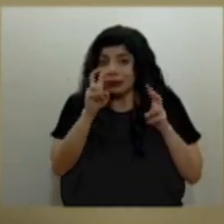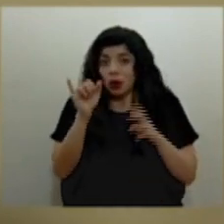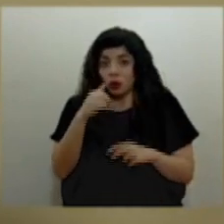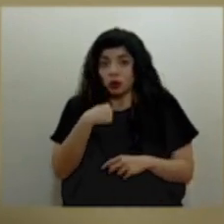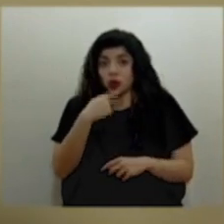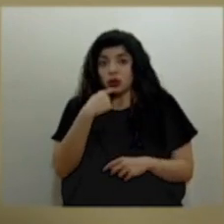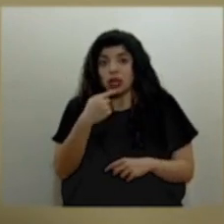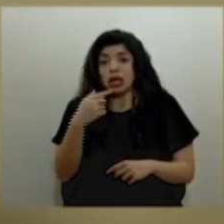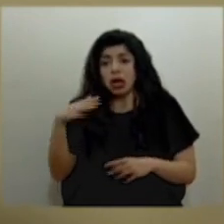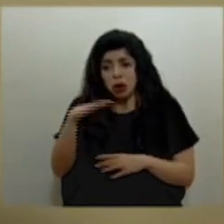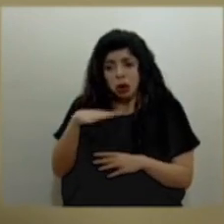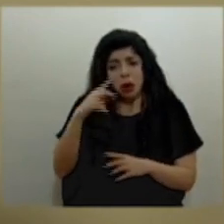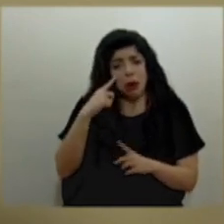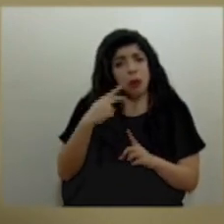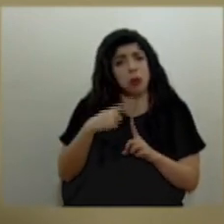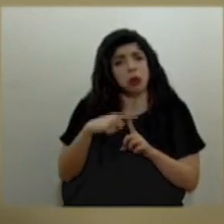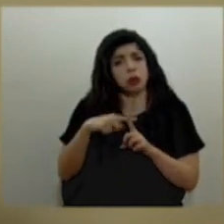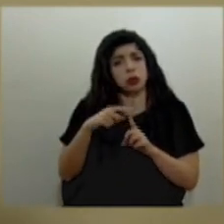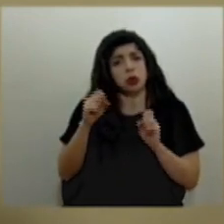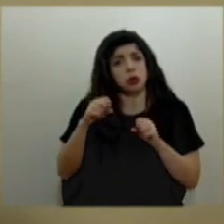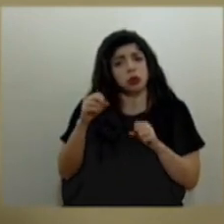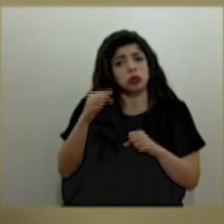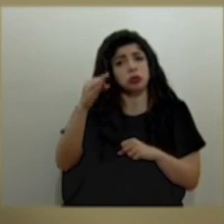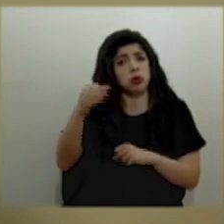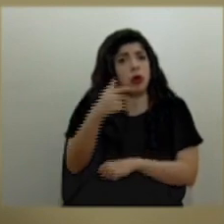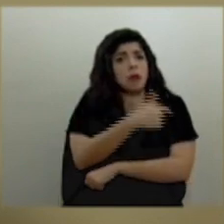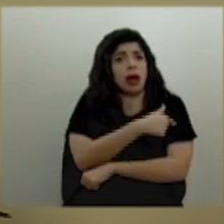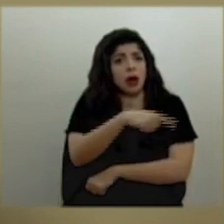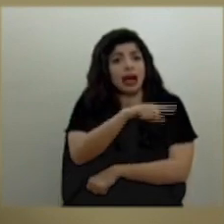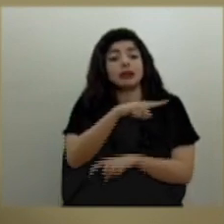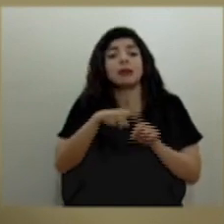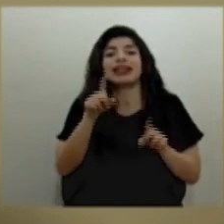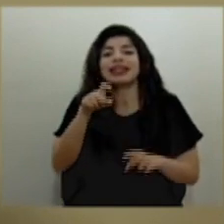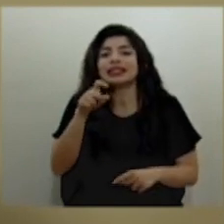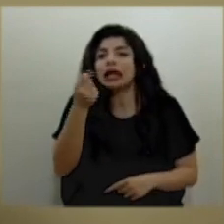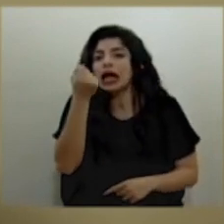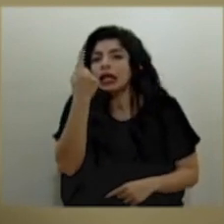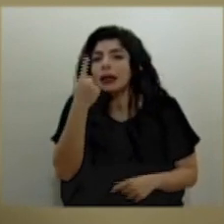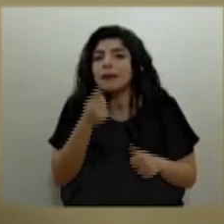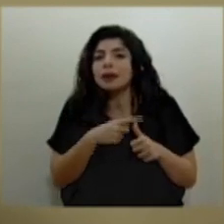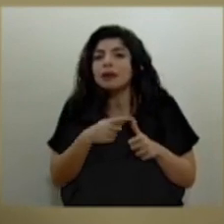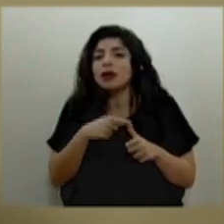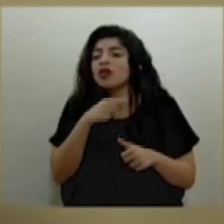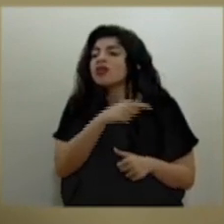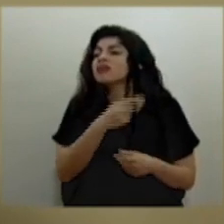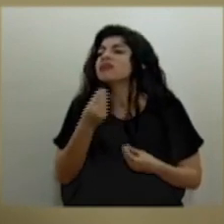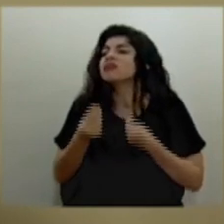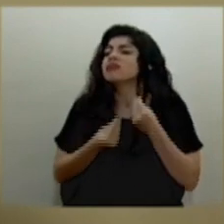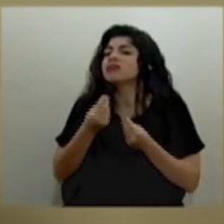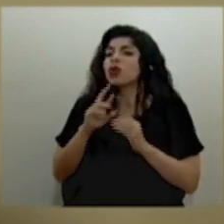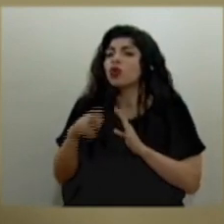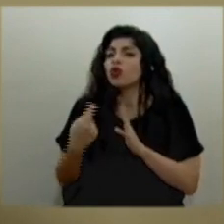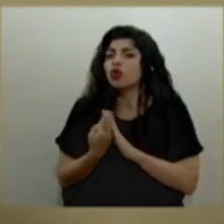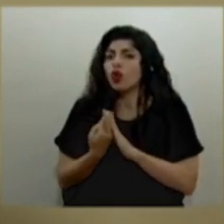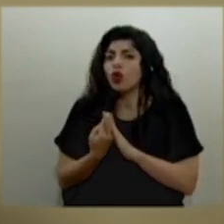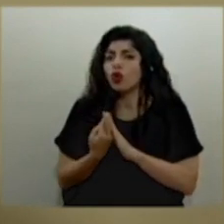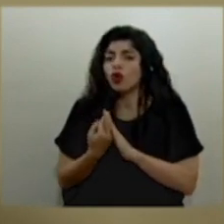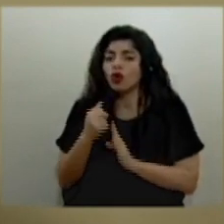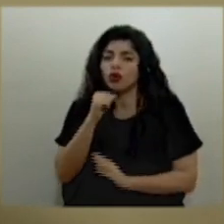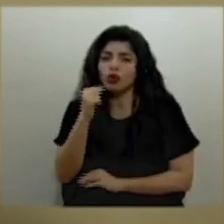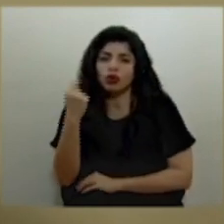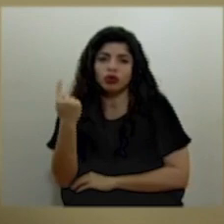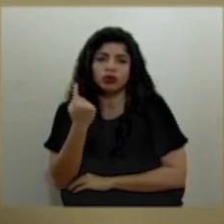indico, hay un buen ambiente de que se pueda eventualmente llegar a esa vacunación, pero tenemos que entender cuál va a ser ese rol que van a fungir, ¿verdad?, más allá